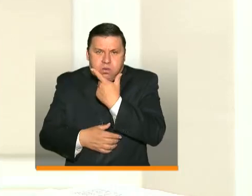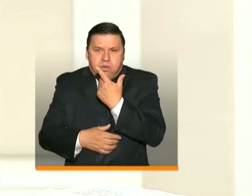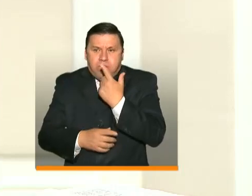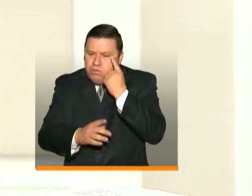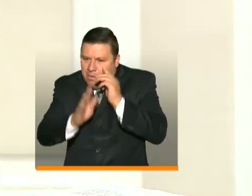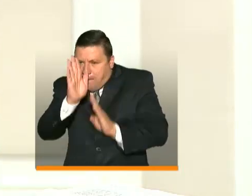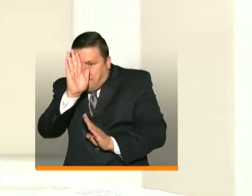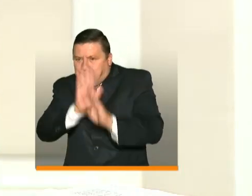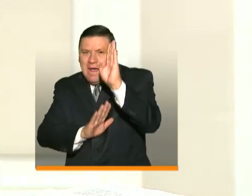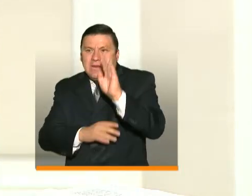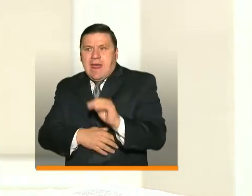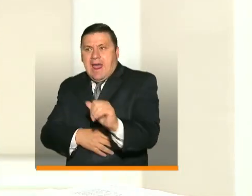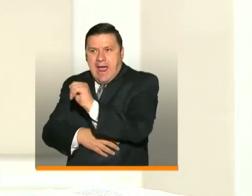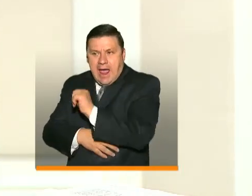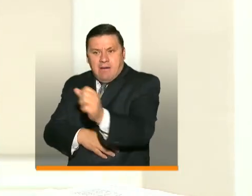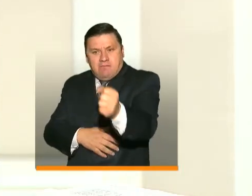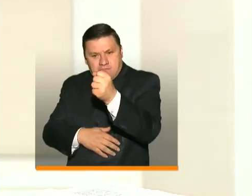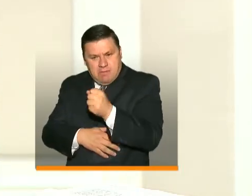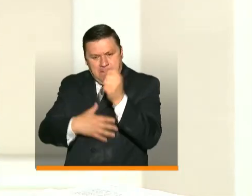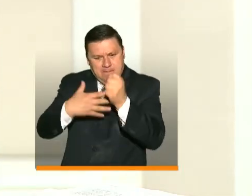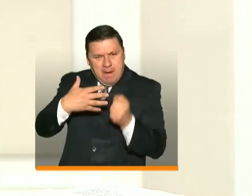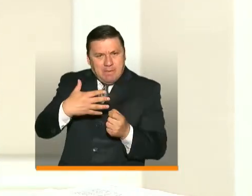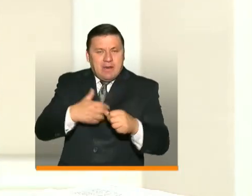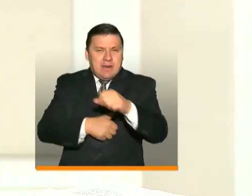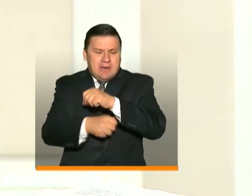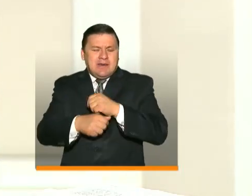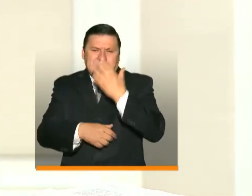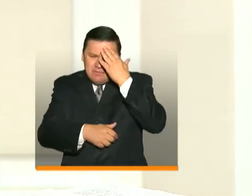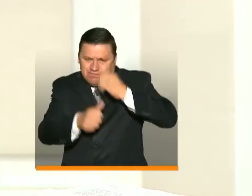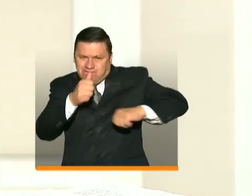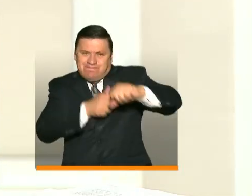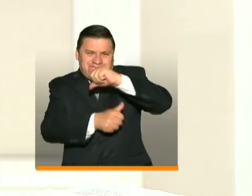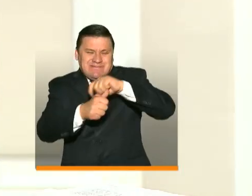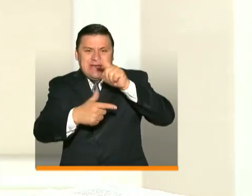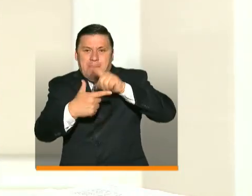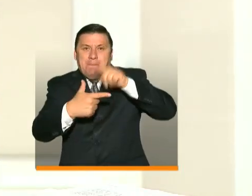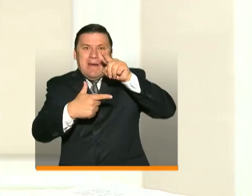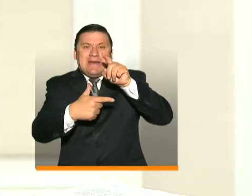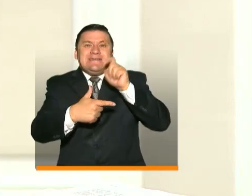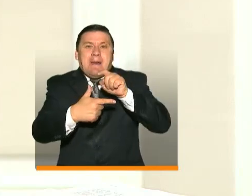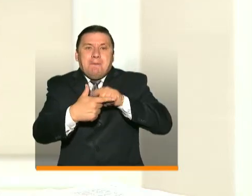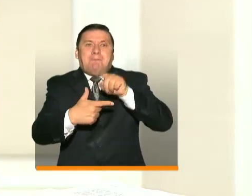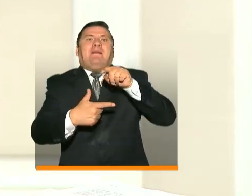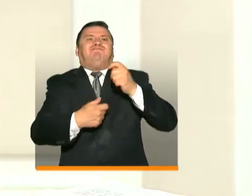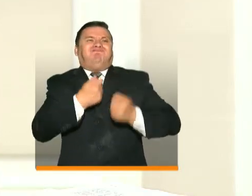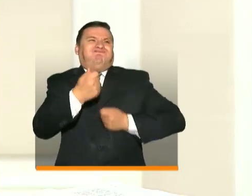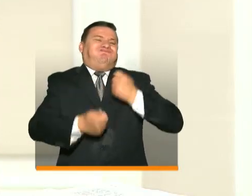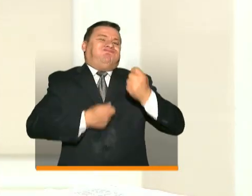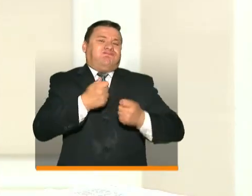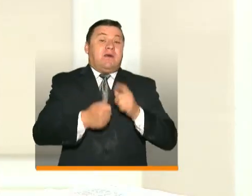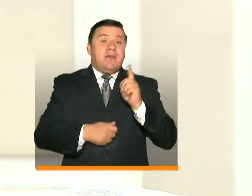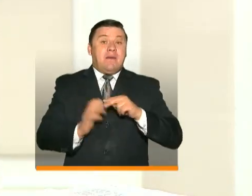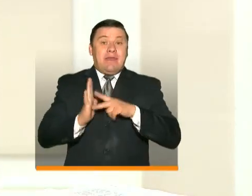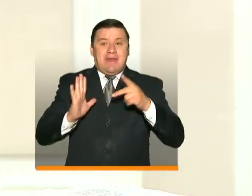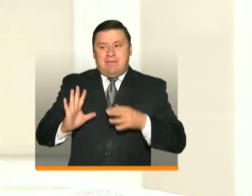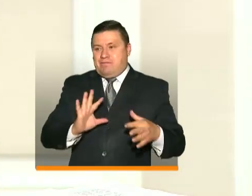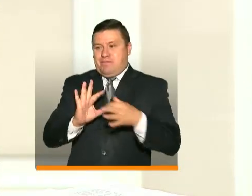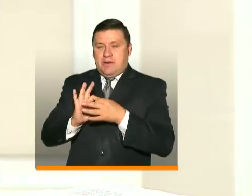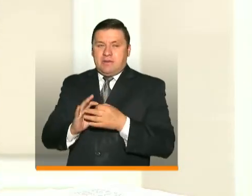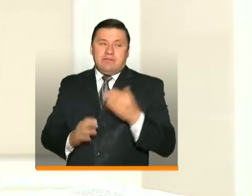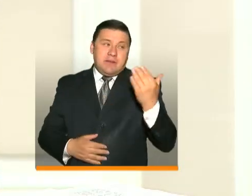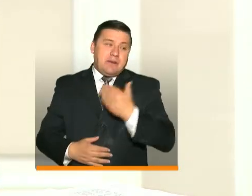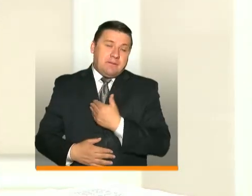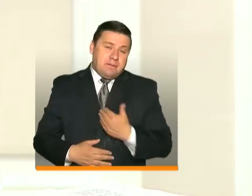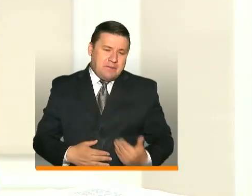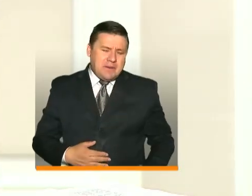el emprendimiento de mujeres en los sectores tradicionales de la economía, pero también en la tecnología. De tal forma,